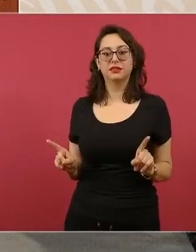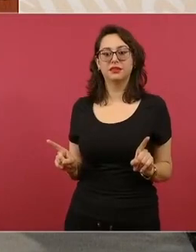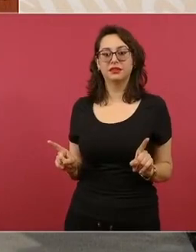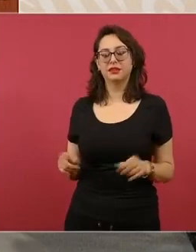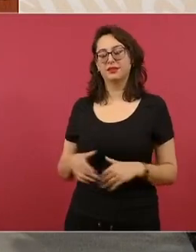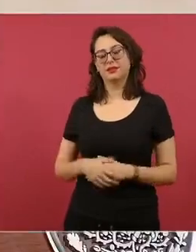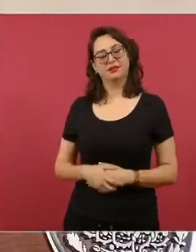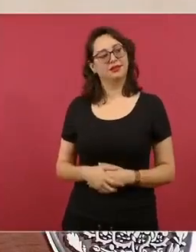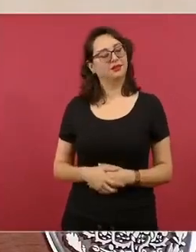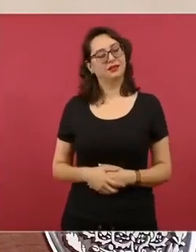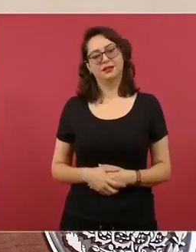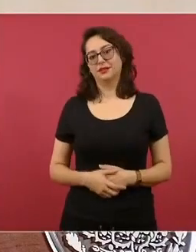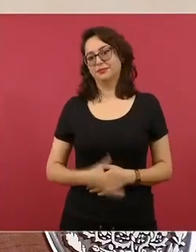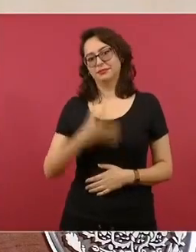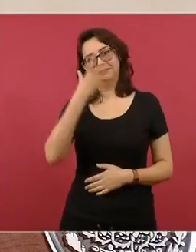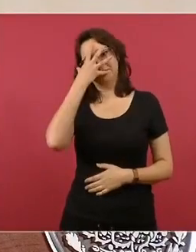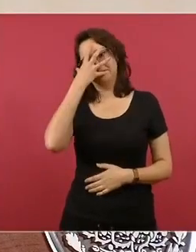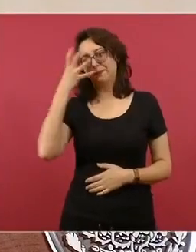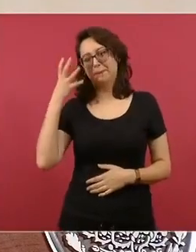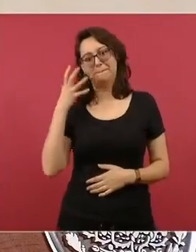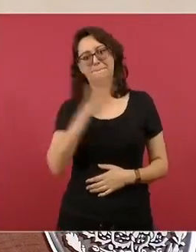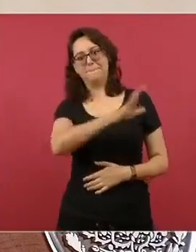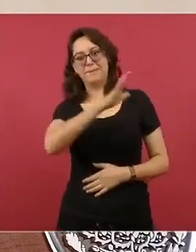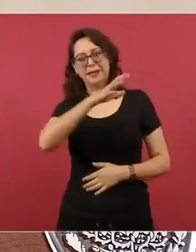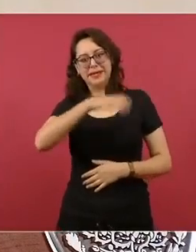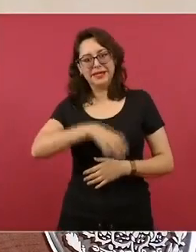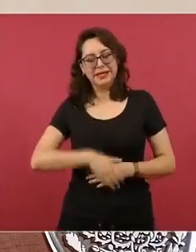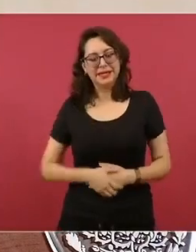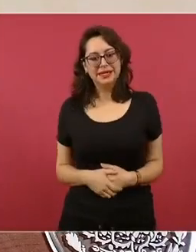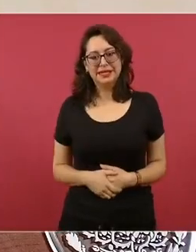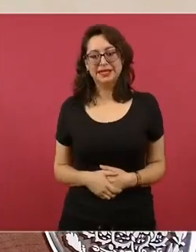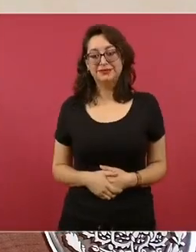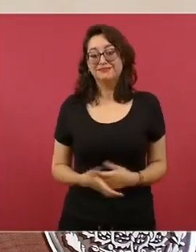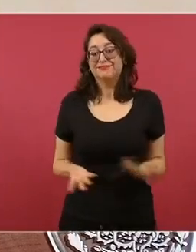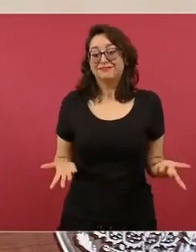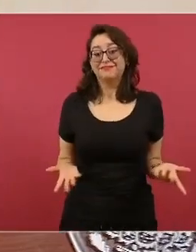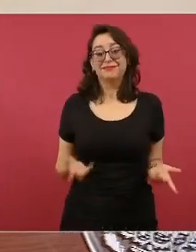cara dura, ¿no? Es que así son.